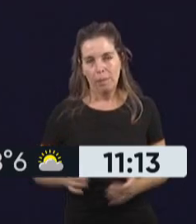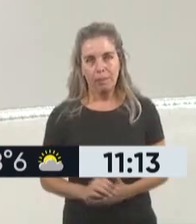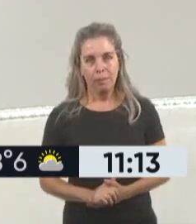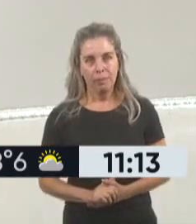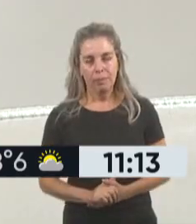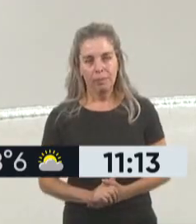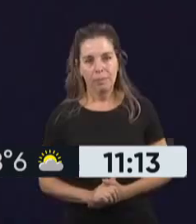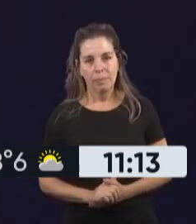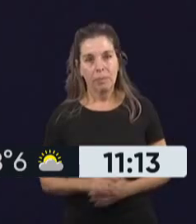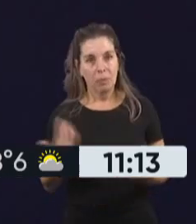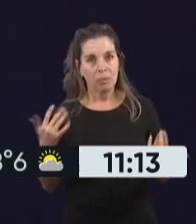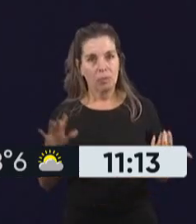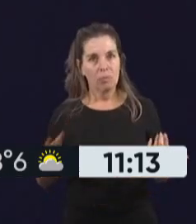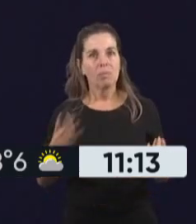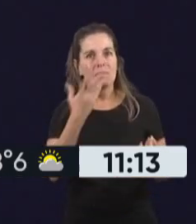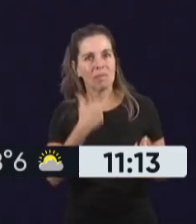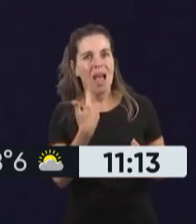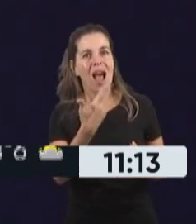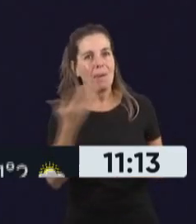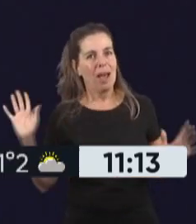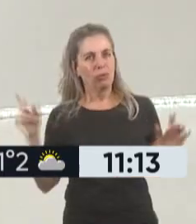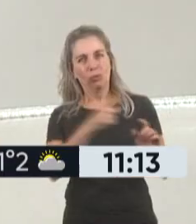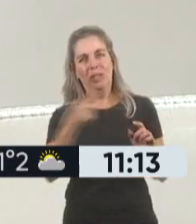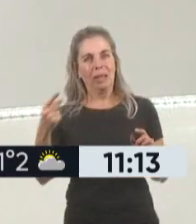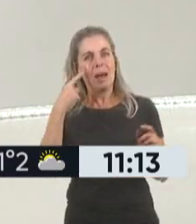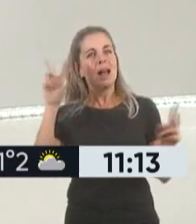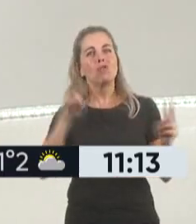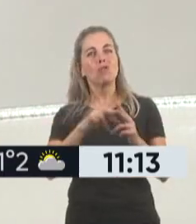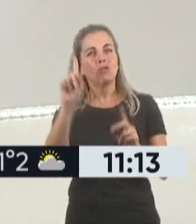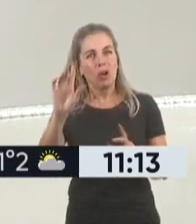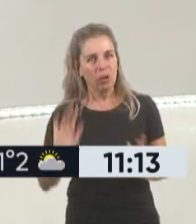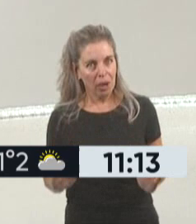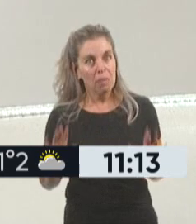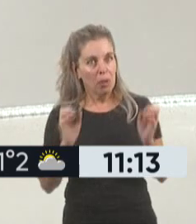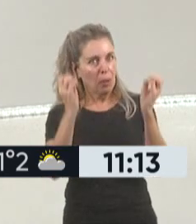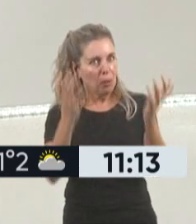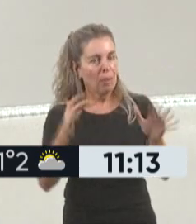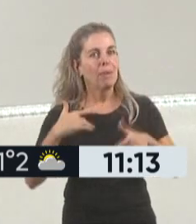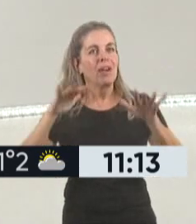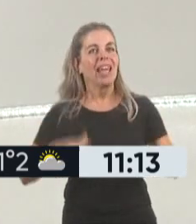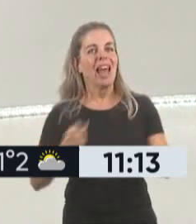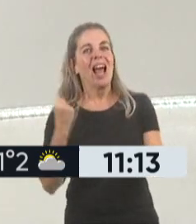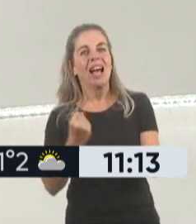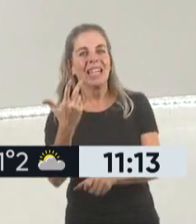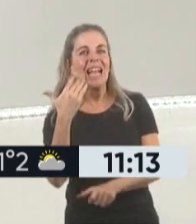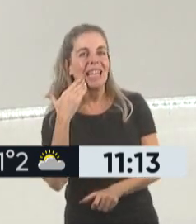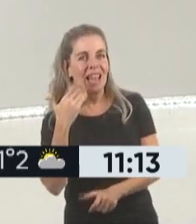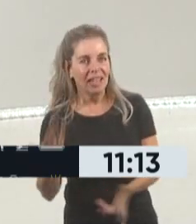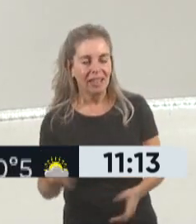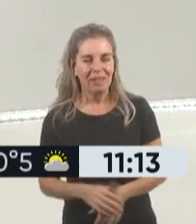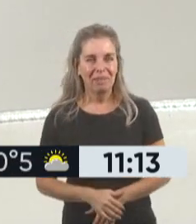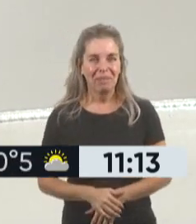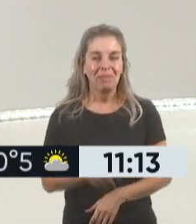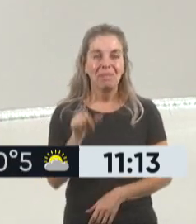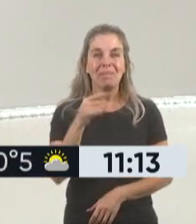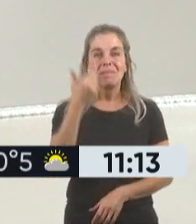Sí, vine con ganas de hablar, hoy hace mucho que no hablo, así que... Muy bien, me parece muy bien. Se van acá a las 3 de la tarde. Dale. Bueno, Jaime